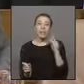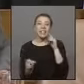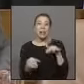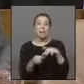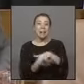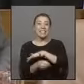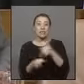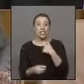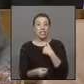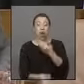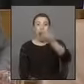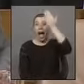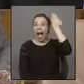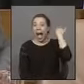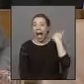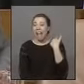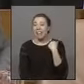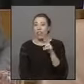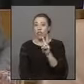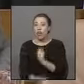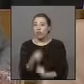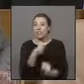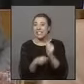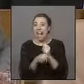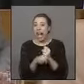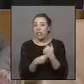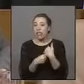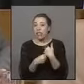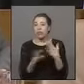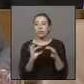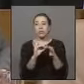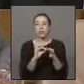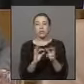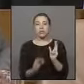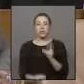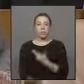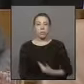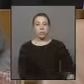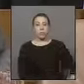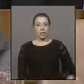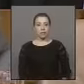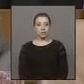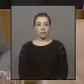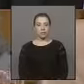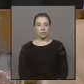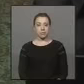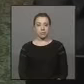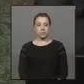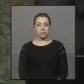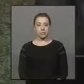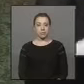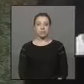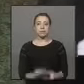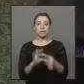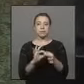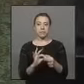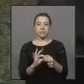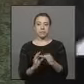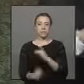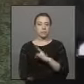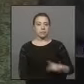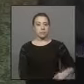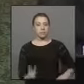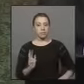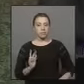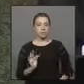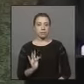que estaba yo hace dos años atrás. Muchas gracias, señor presidente. Muchas gracias, diputado